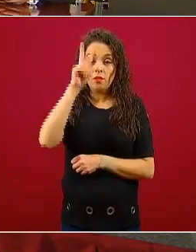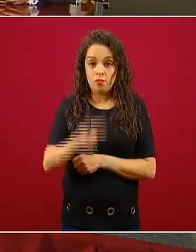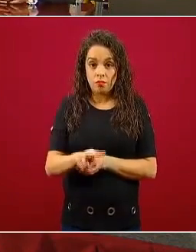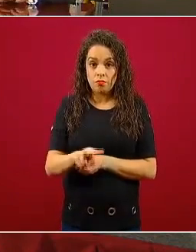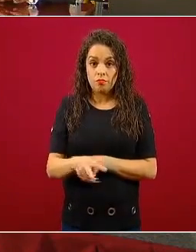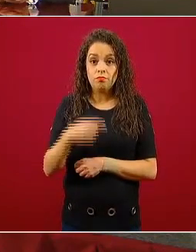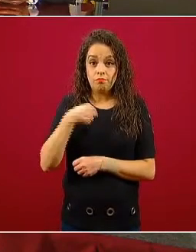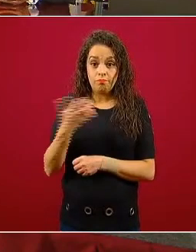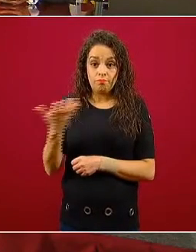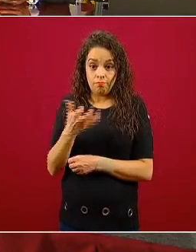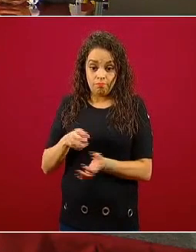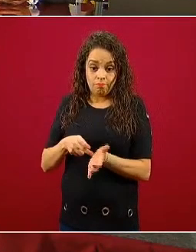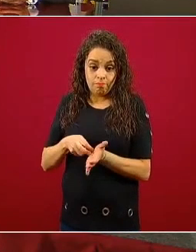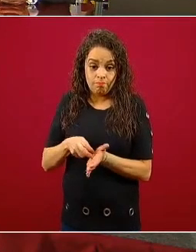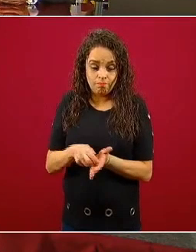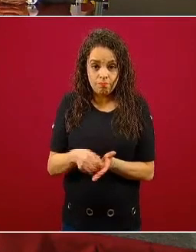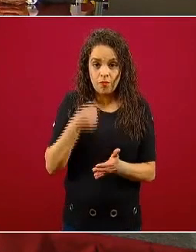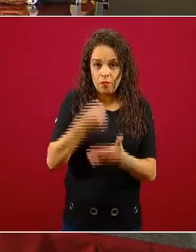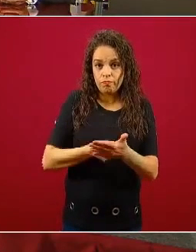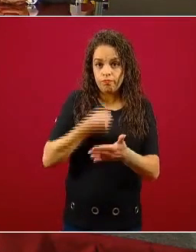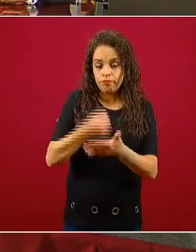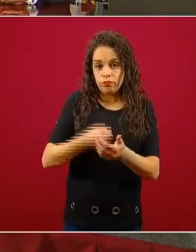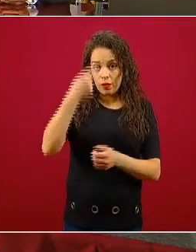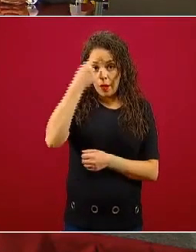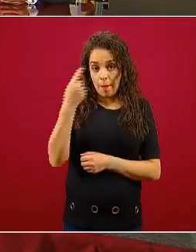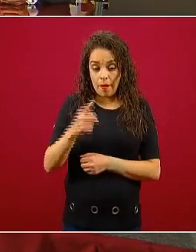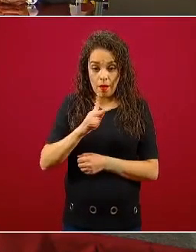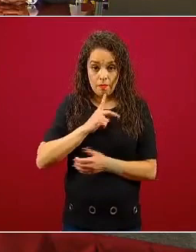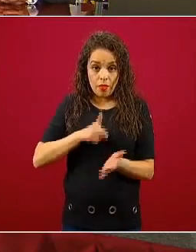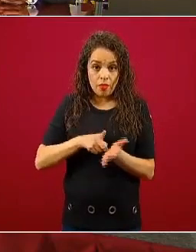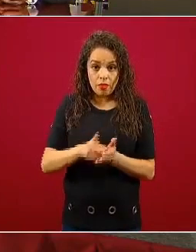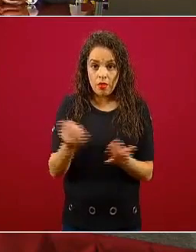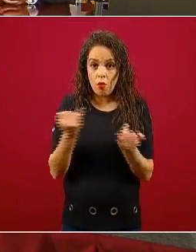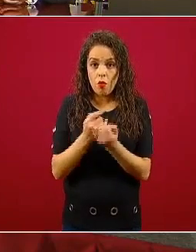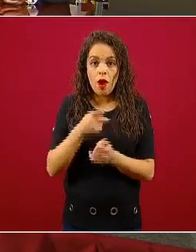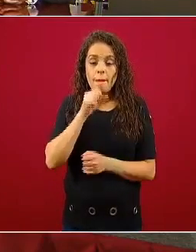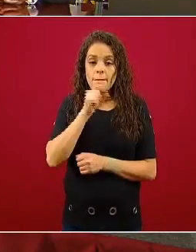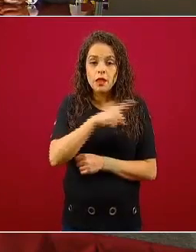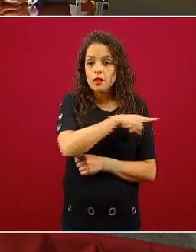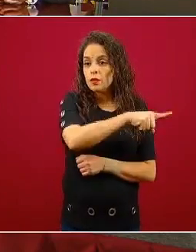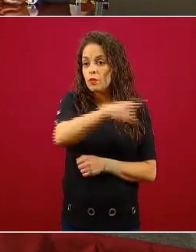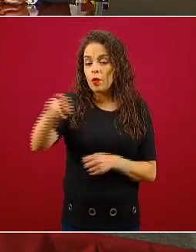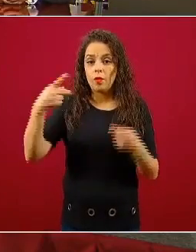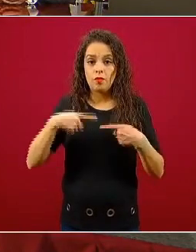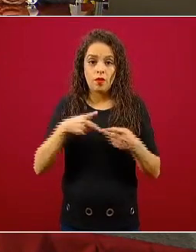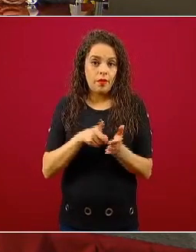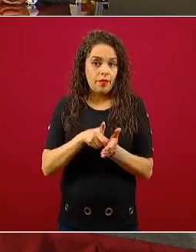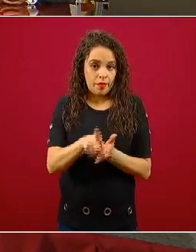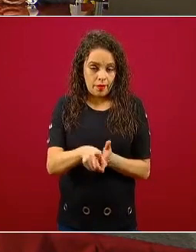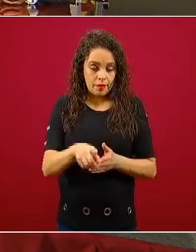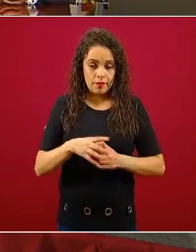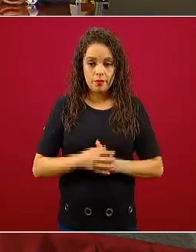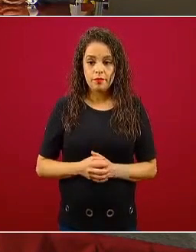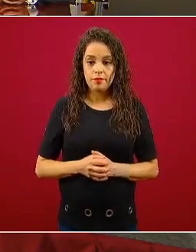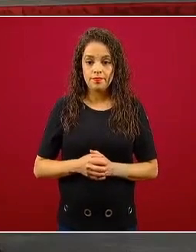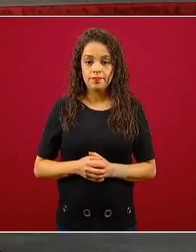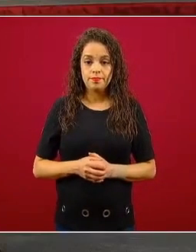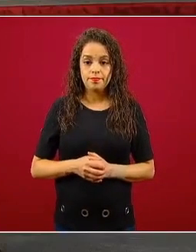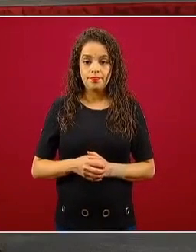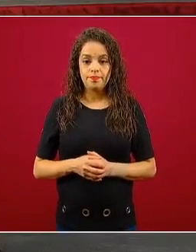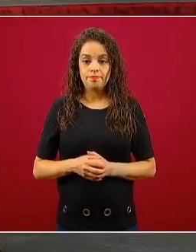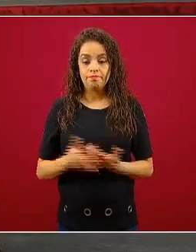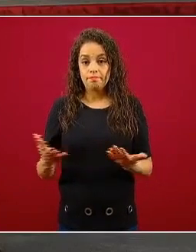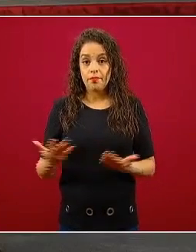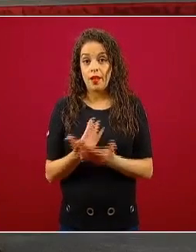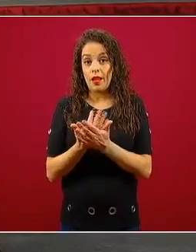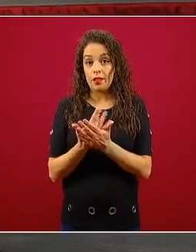nuestros derechos sean los mismos que tienen las demás trabajadoras. Sin esperar en un momento para comenzar a mejorar